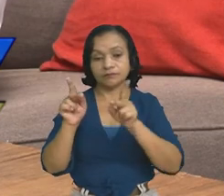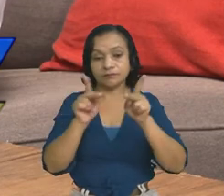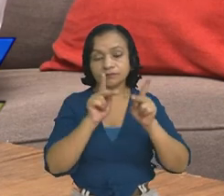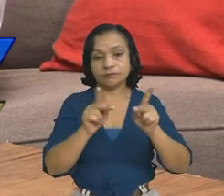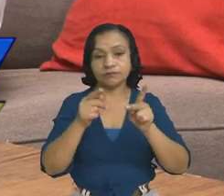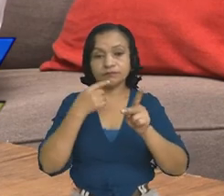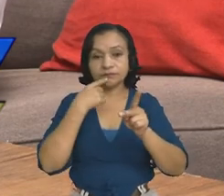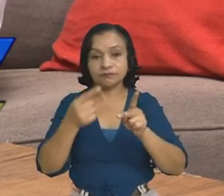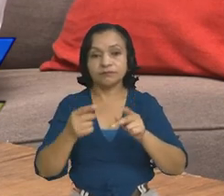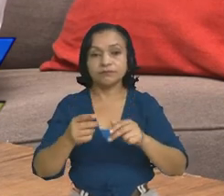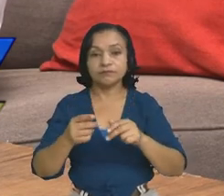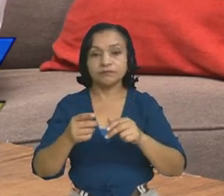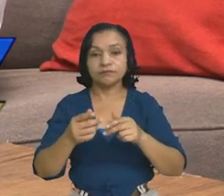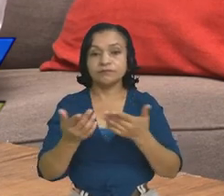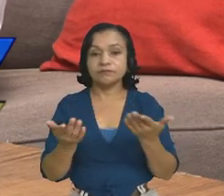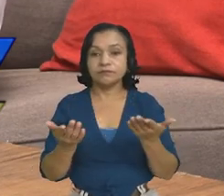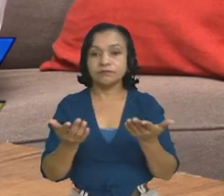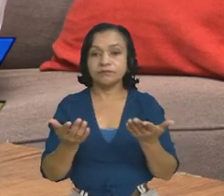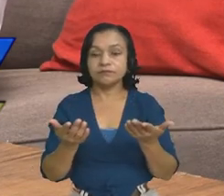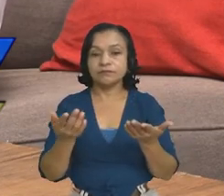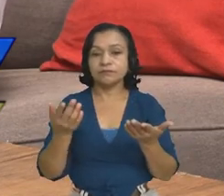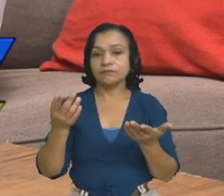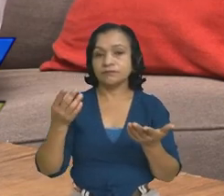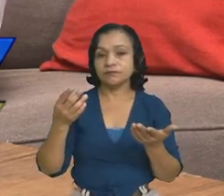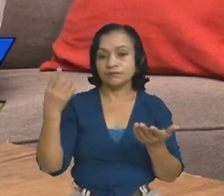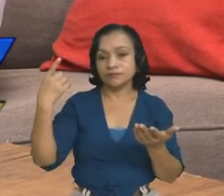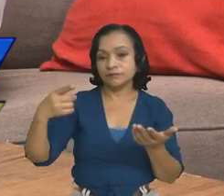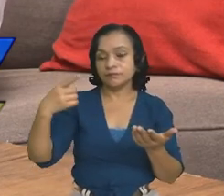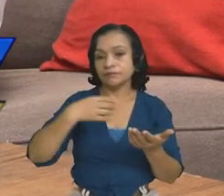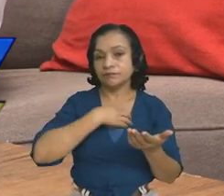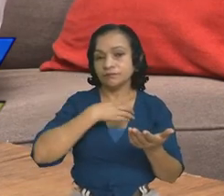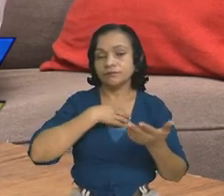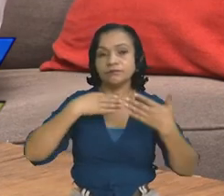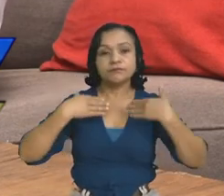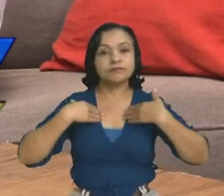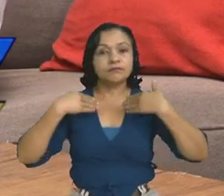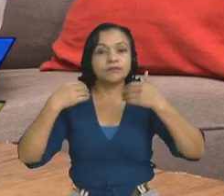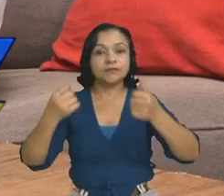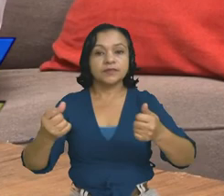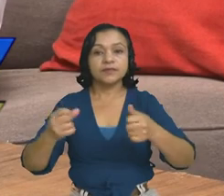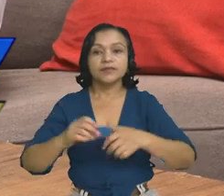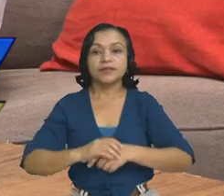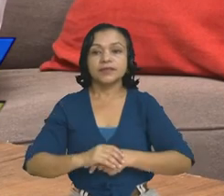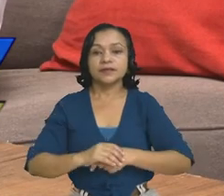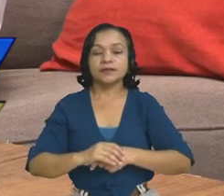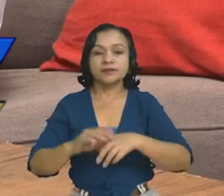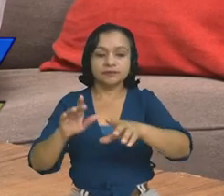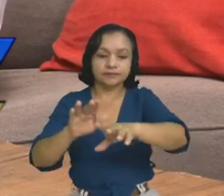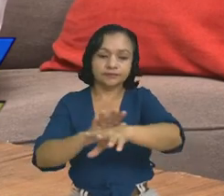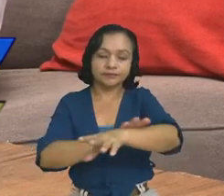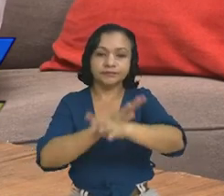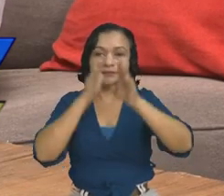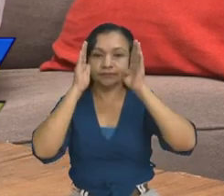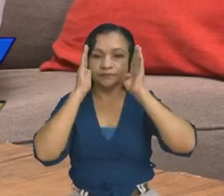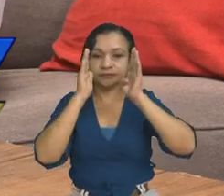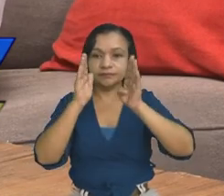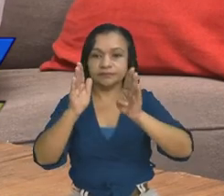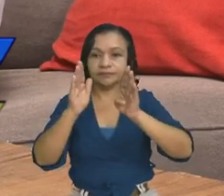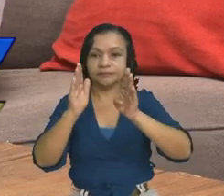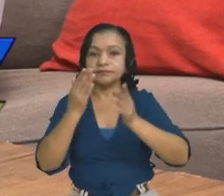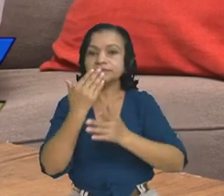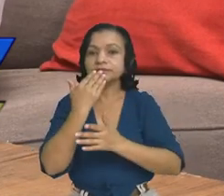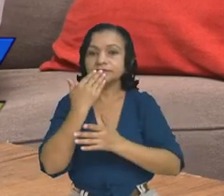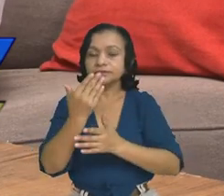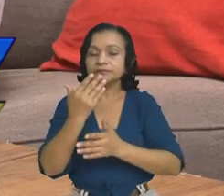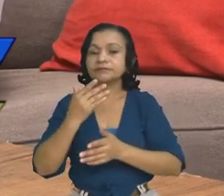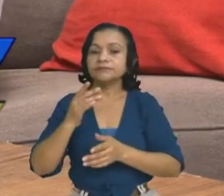esa línea de restituir su derecho a la salud y que realmente, pues, se sientan atendidos con esa calidad y calidez que